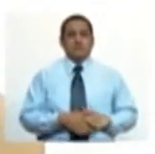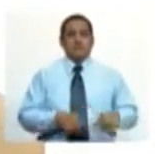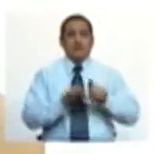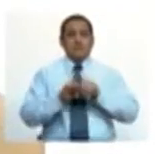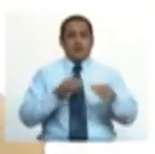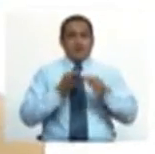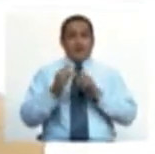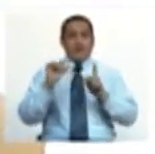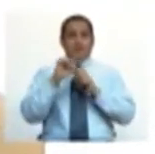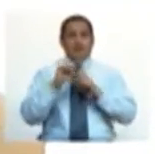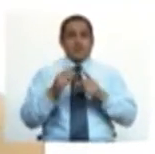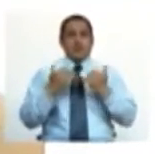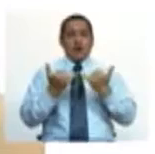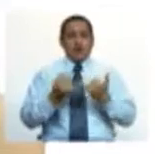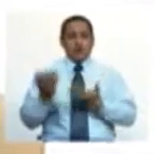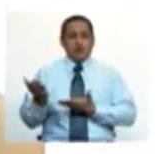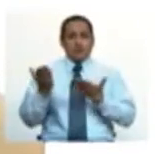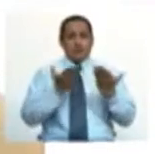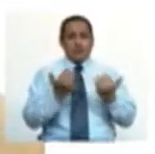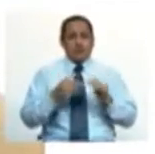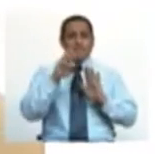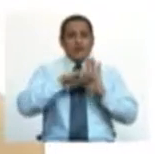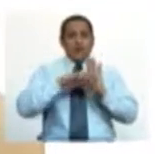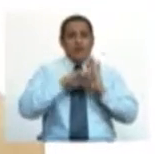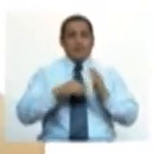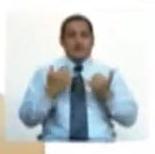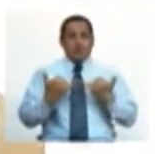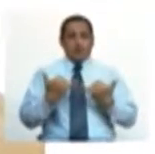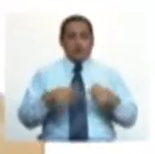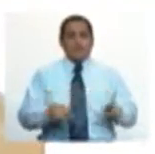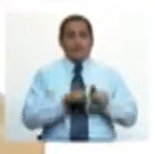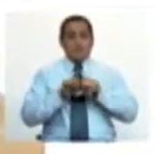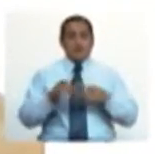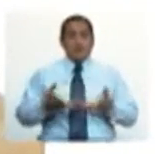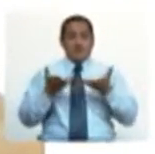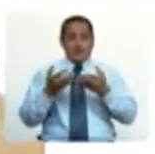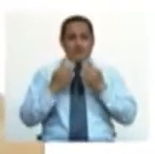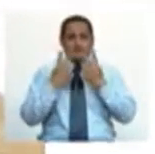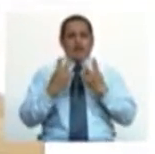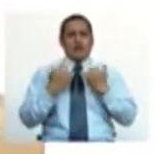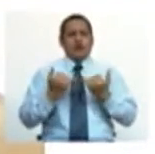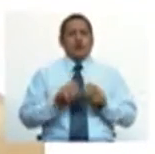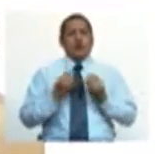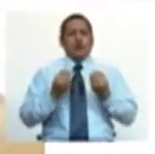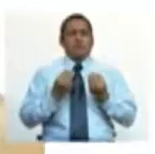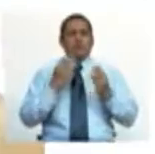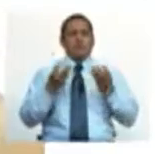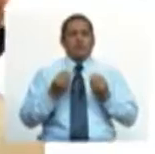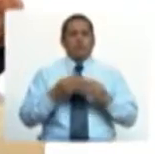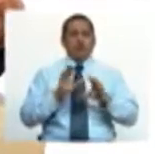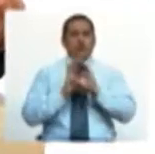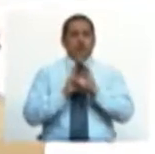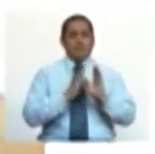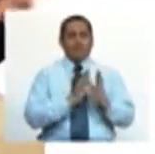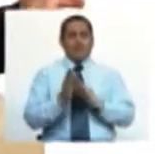Eran las frases de nuestros invitados del programa de hoy, que también dejan ver un poco cómo es que el Código